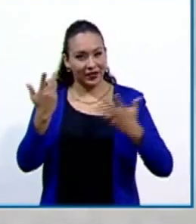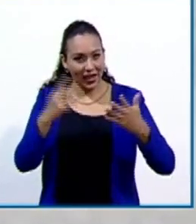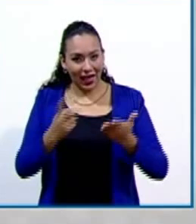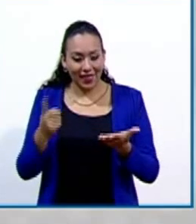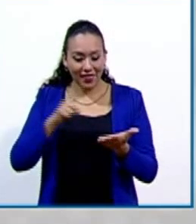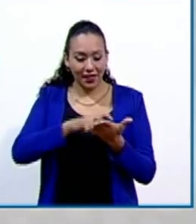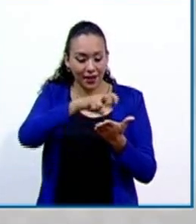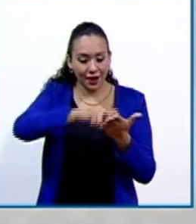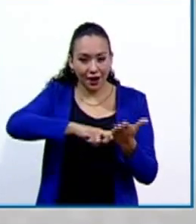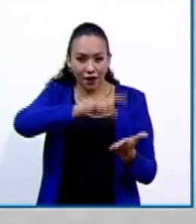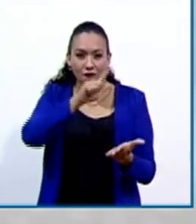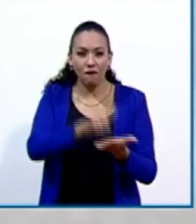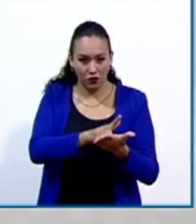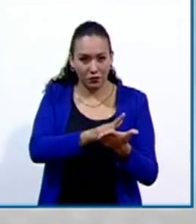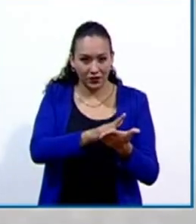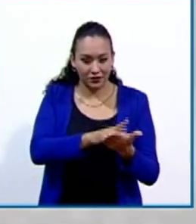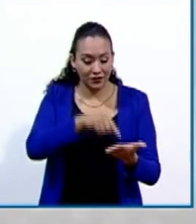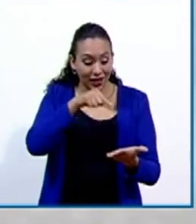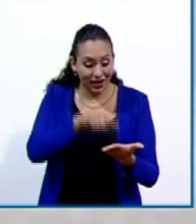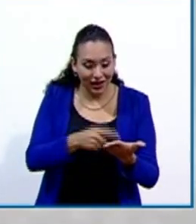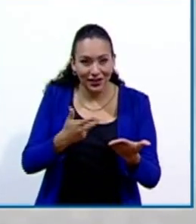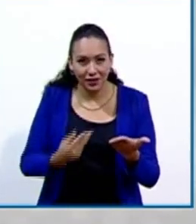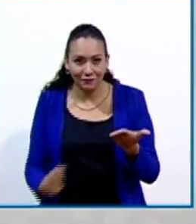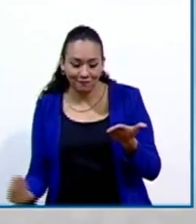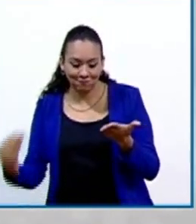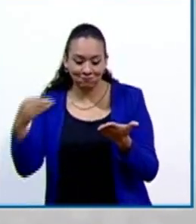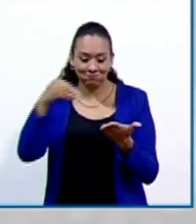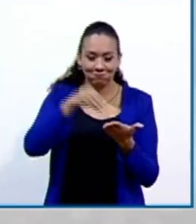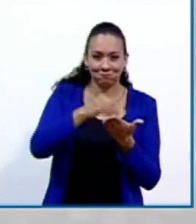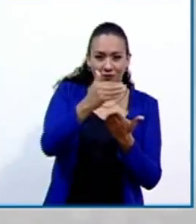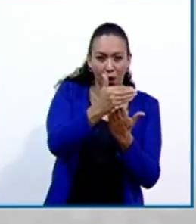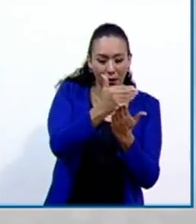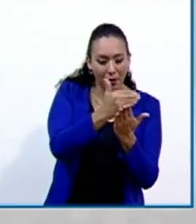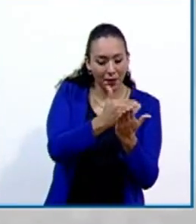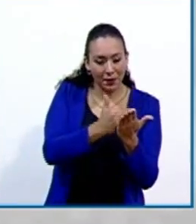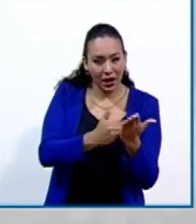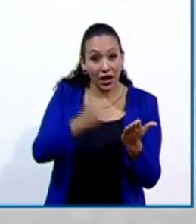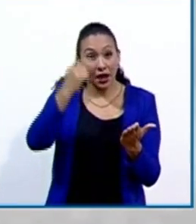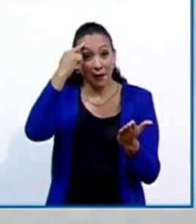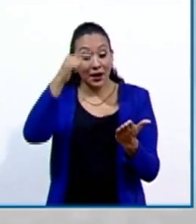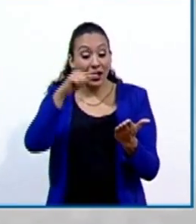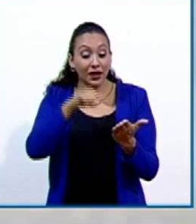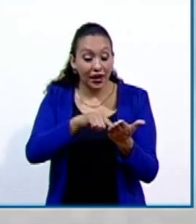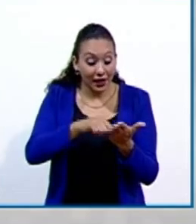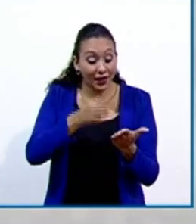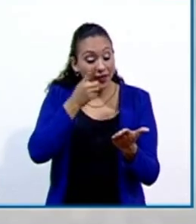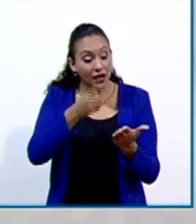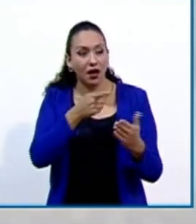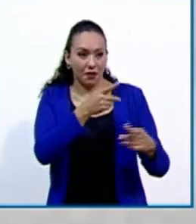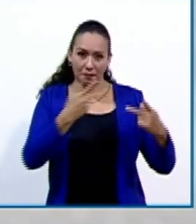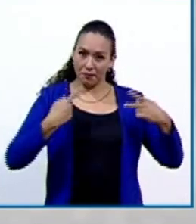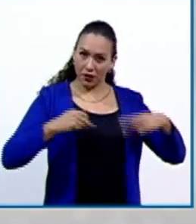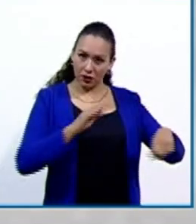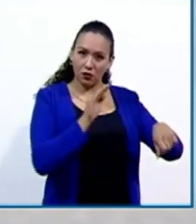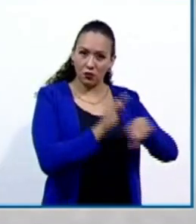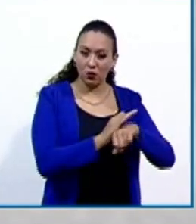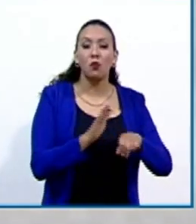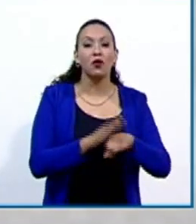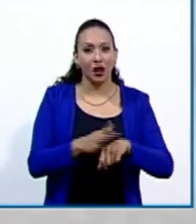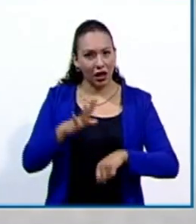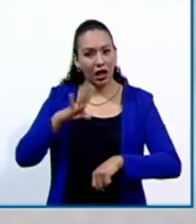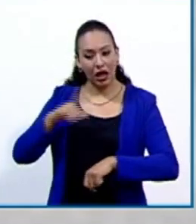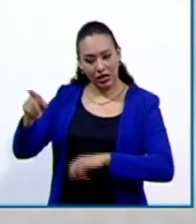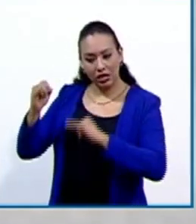debilitar todo el mecanismo constitucional de distribución y limitación del poder y protección contra la arbitrariedad y